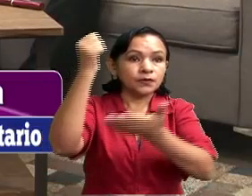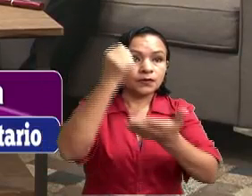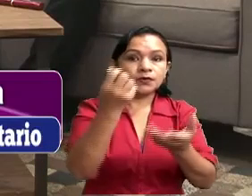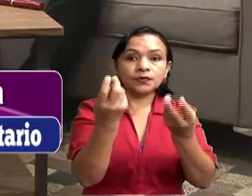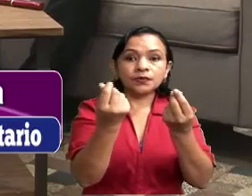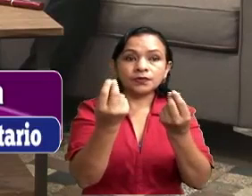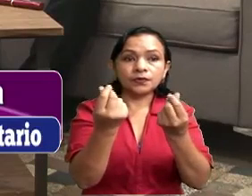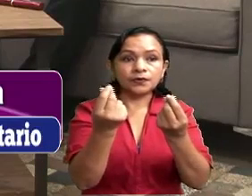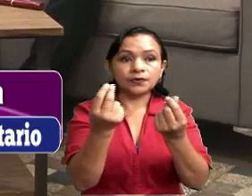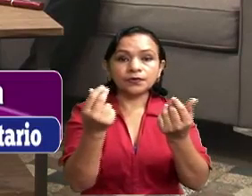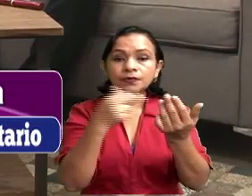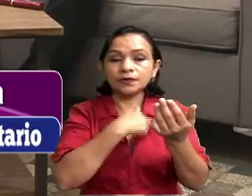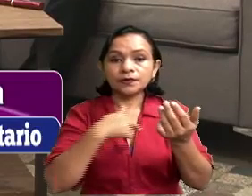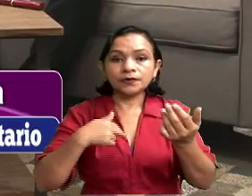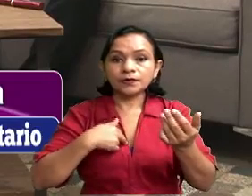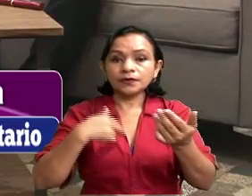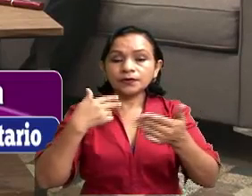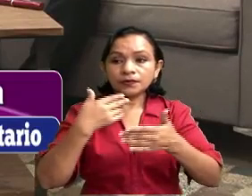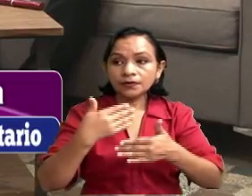energía.